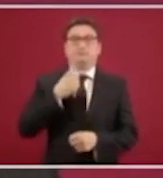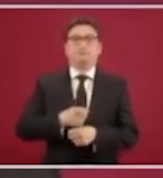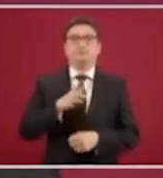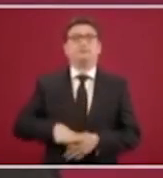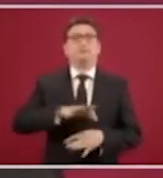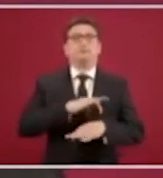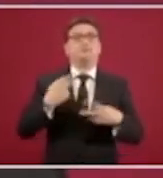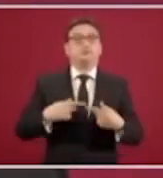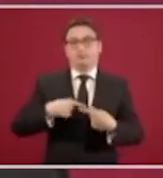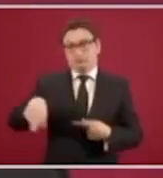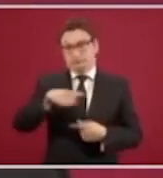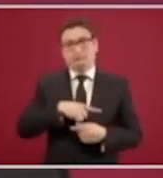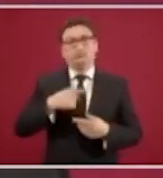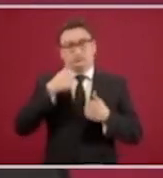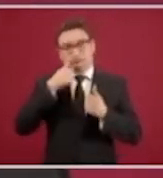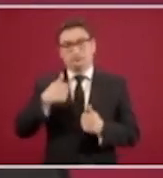del pueblo, el interés de la nación.